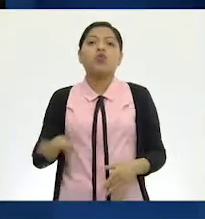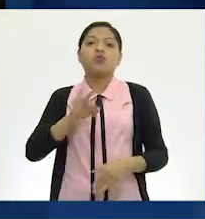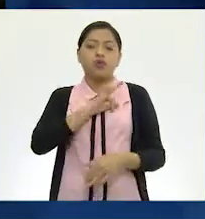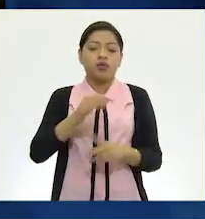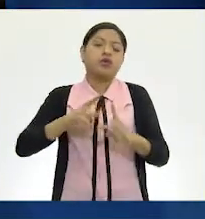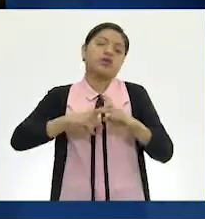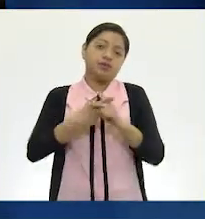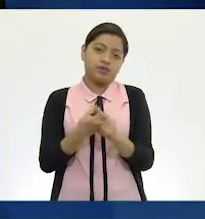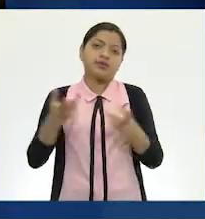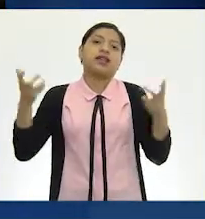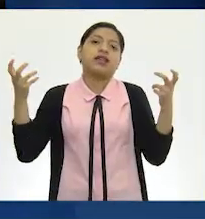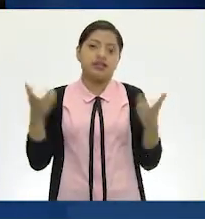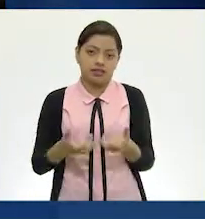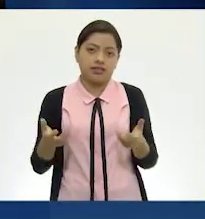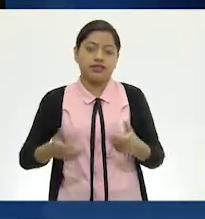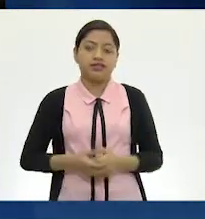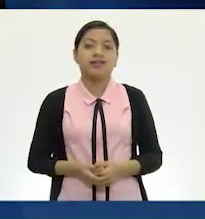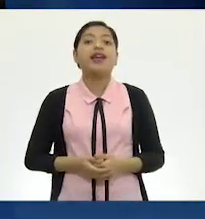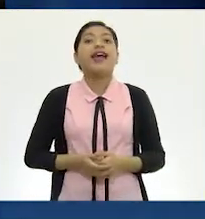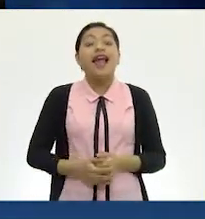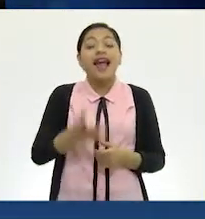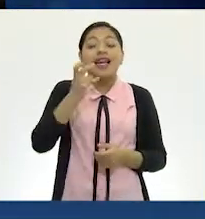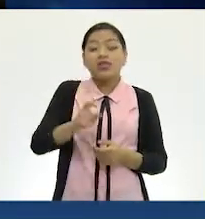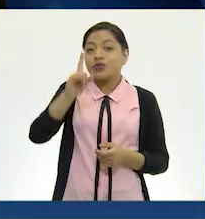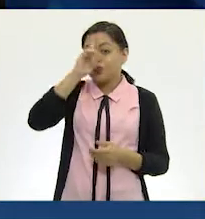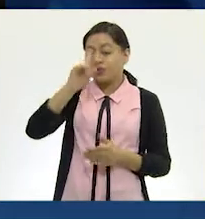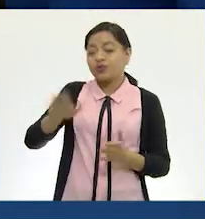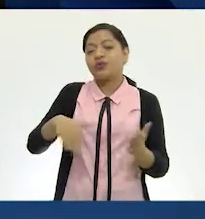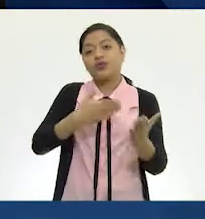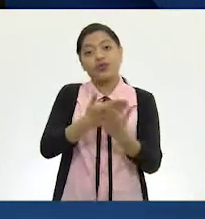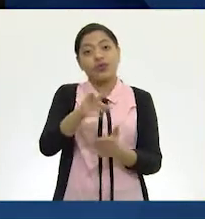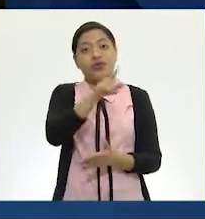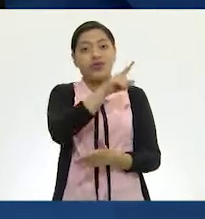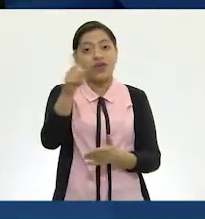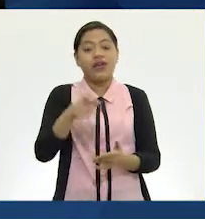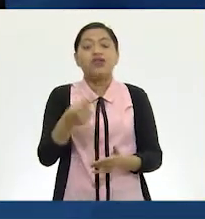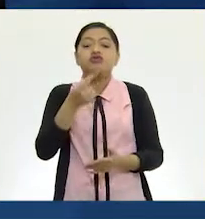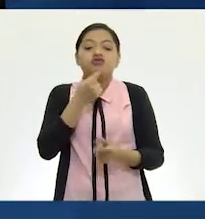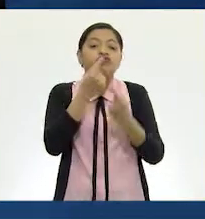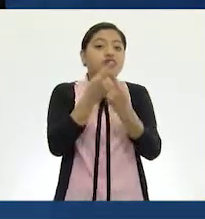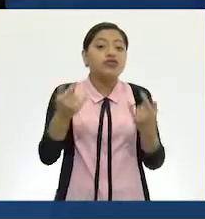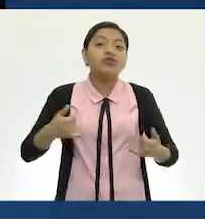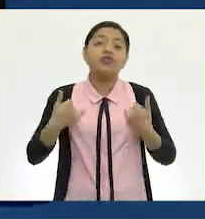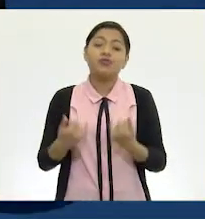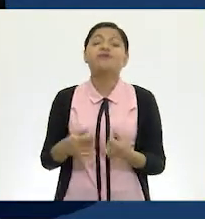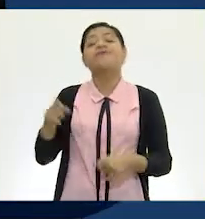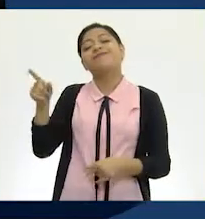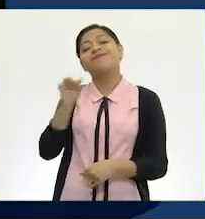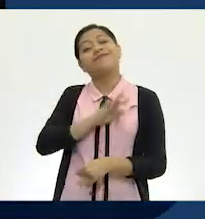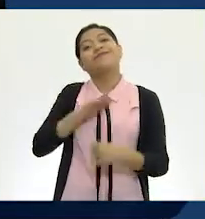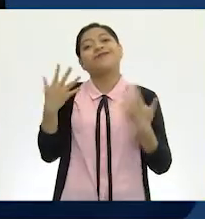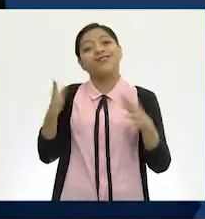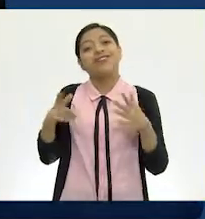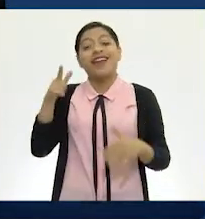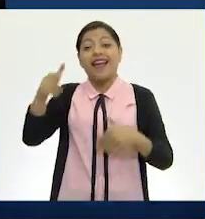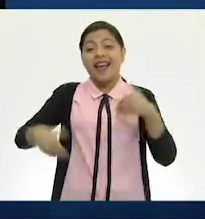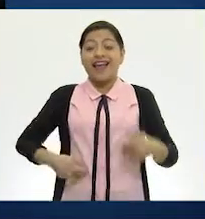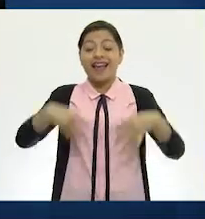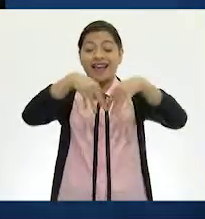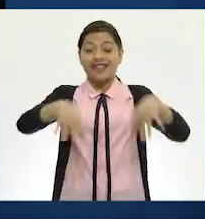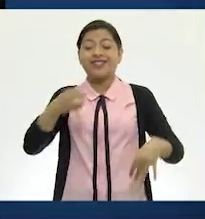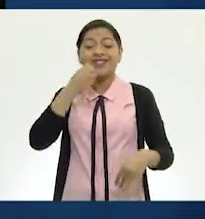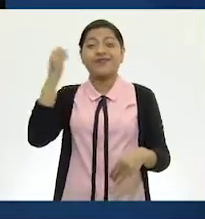haciéndolo. Pues maravillosos consejos que le das a toda la niñez y a la adolescencia mexicana. Pues te queremos felicitar por tu maravillosa obra y